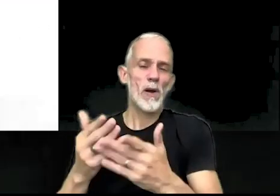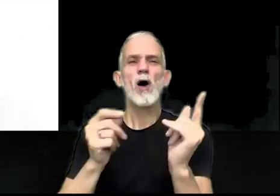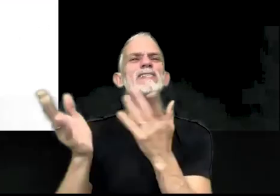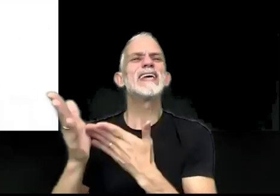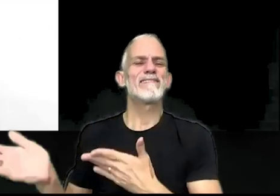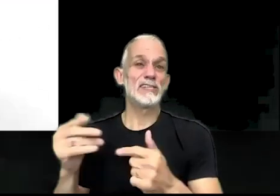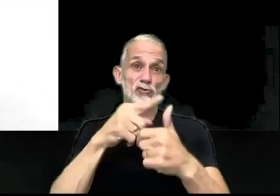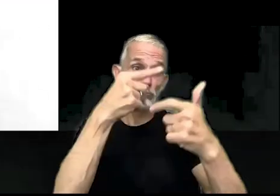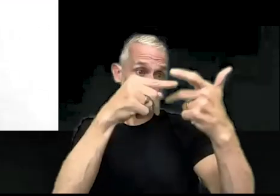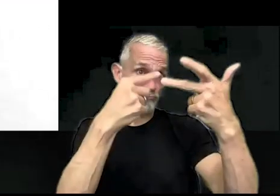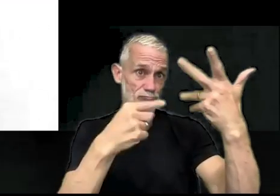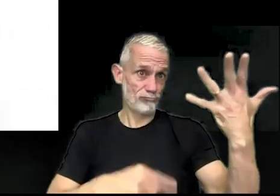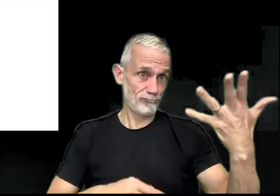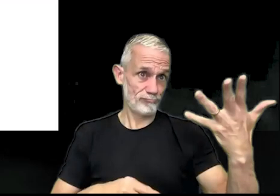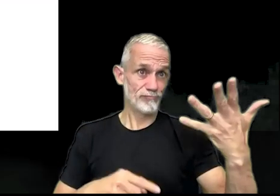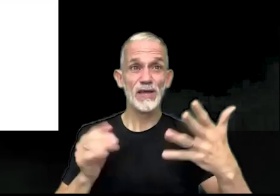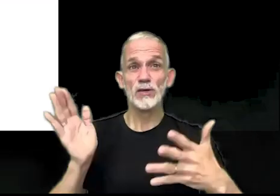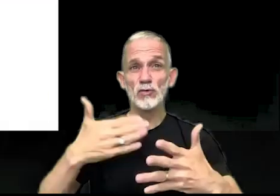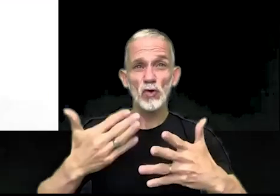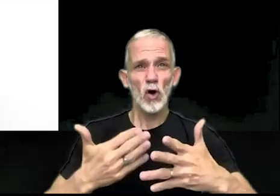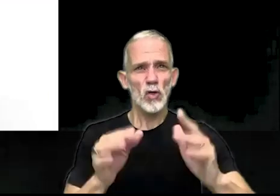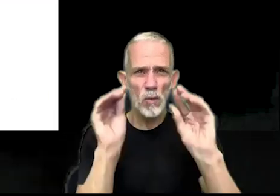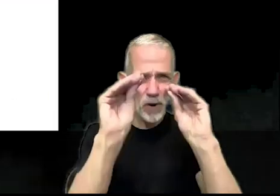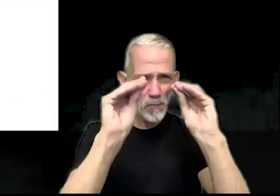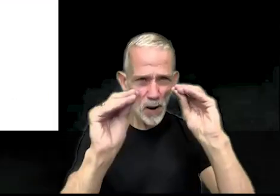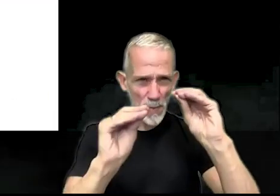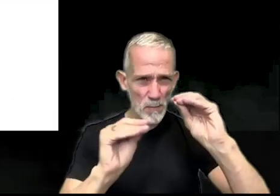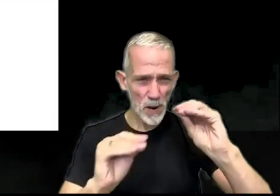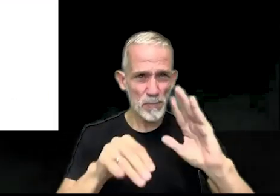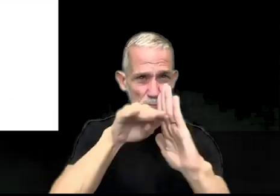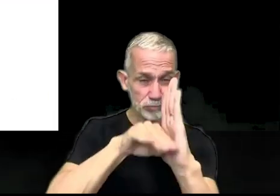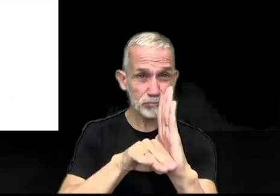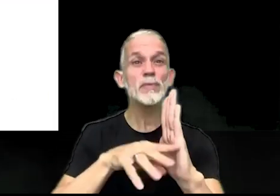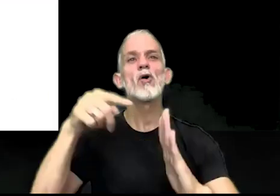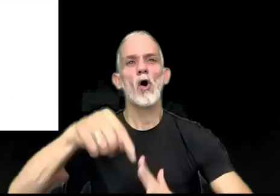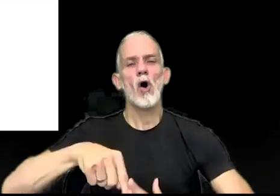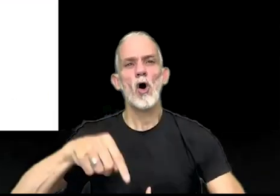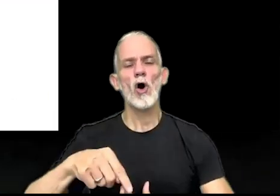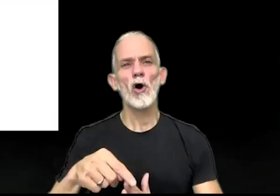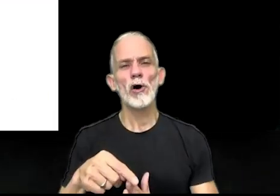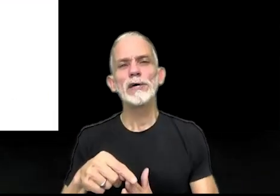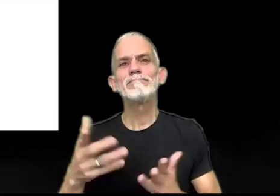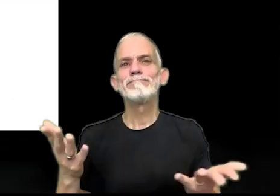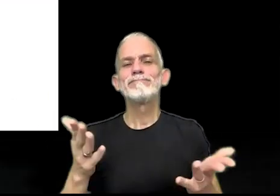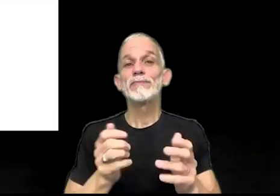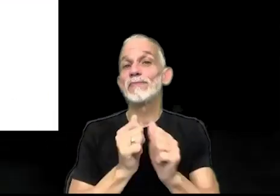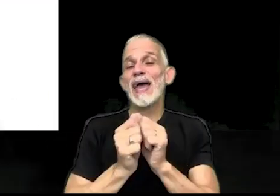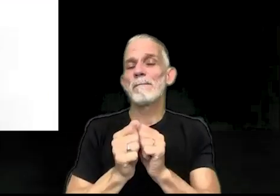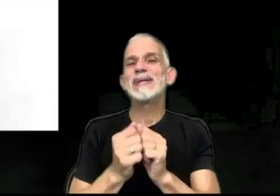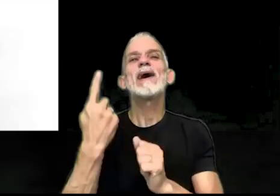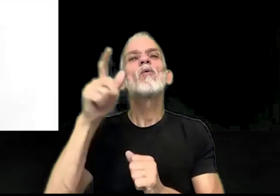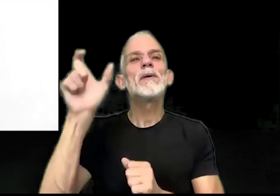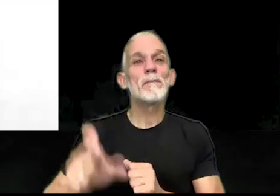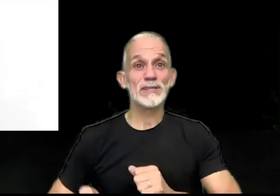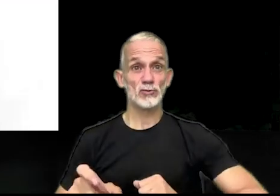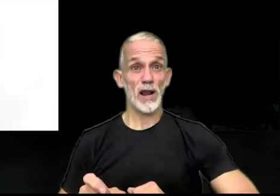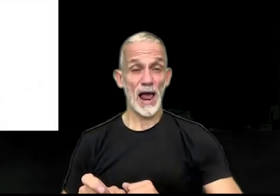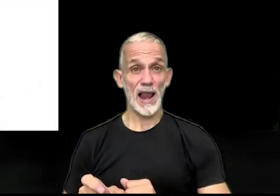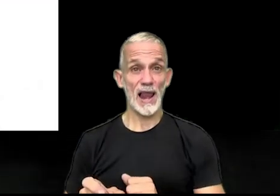servicios. Estos conceptos que están tipificados hoy son empresa